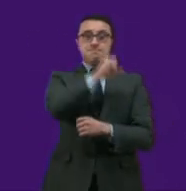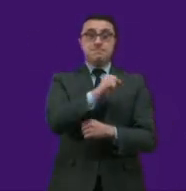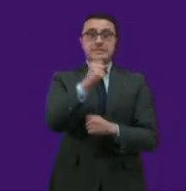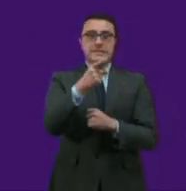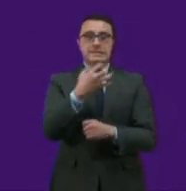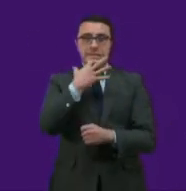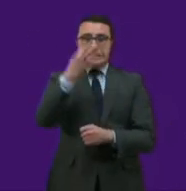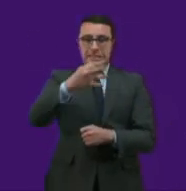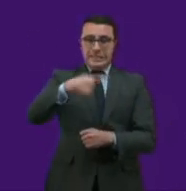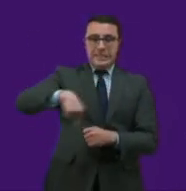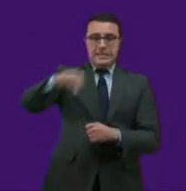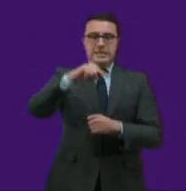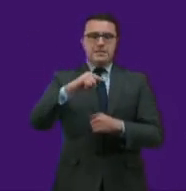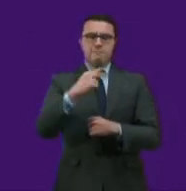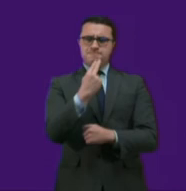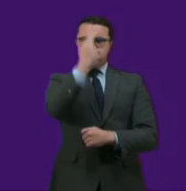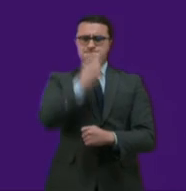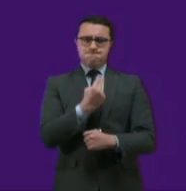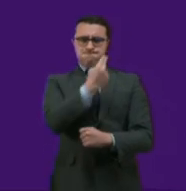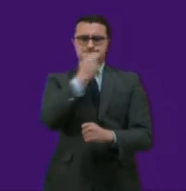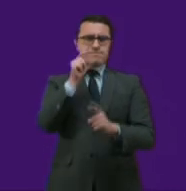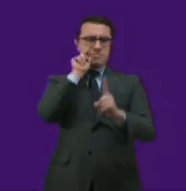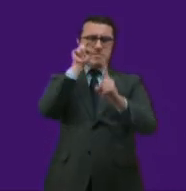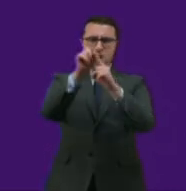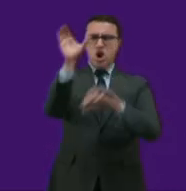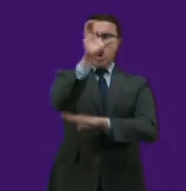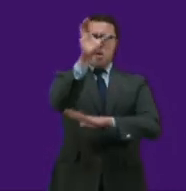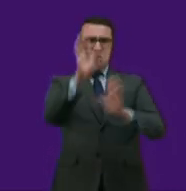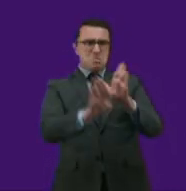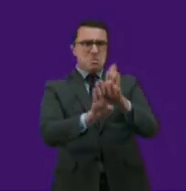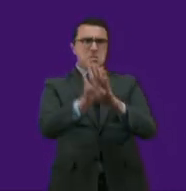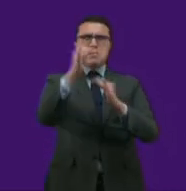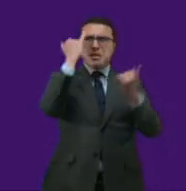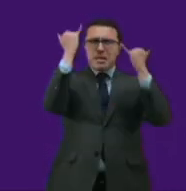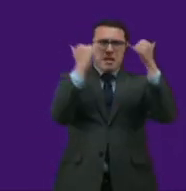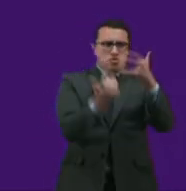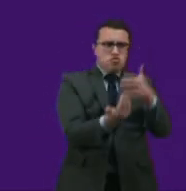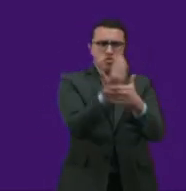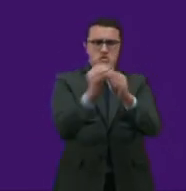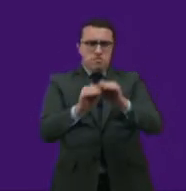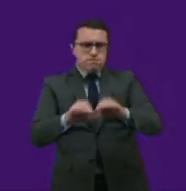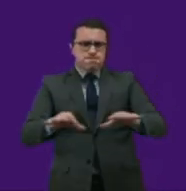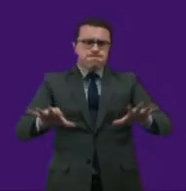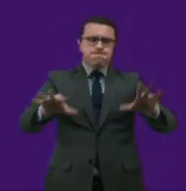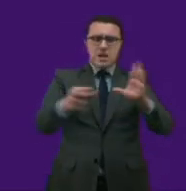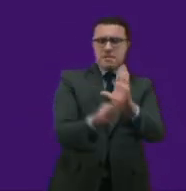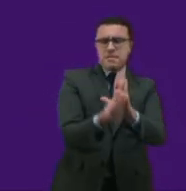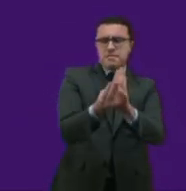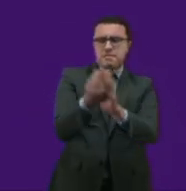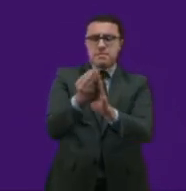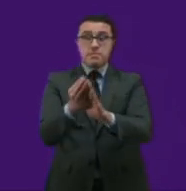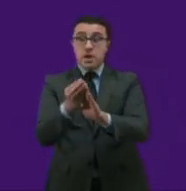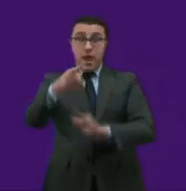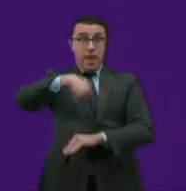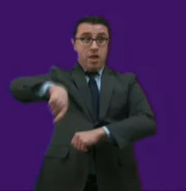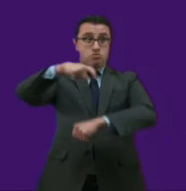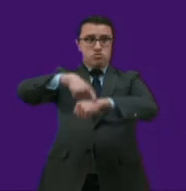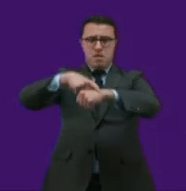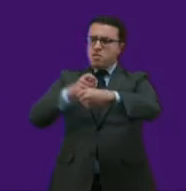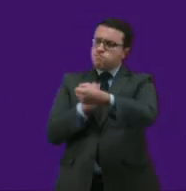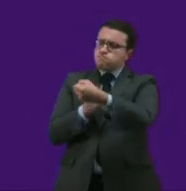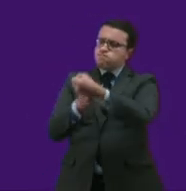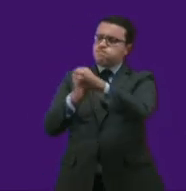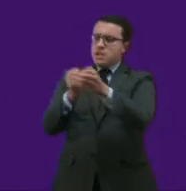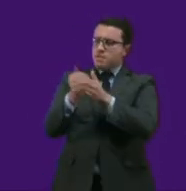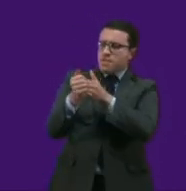comprometidos con el emprendimiento del país, y te dedican tiempo y te guían, y para nosotros eso fue clave. Entonces,